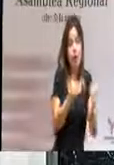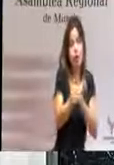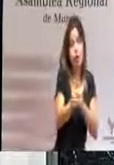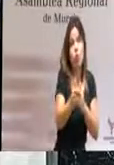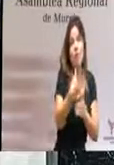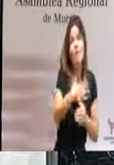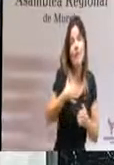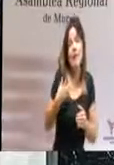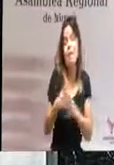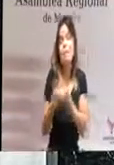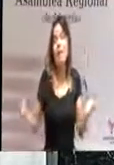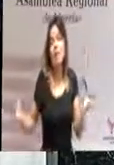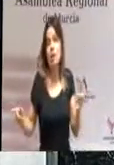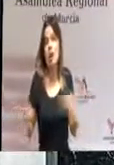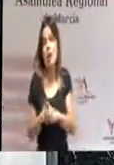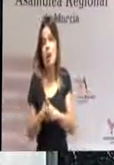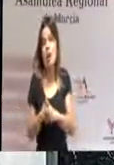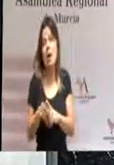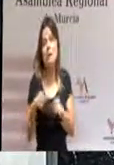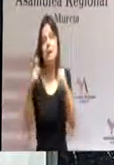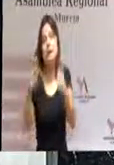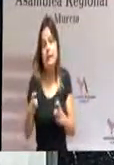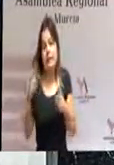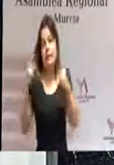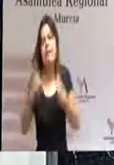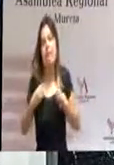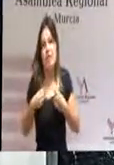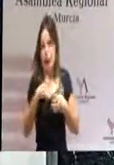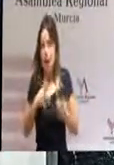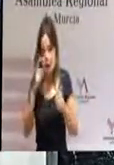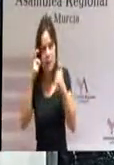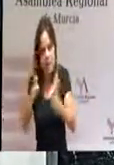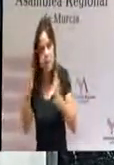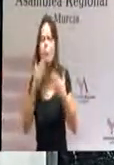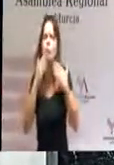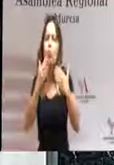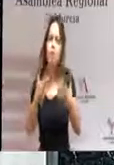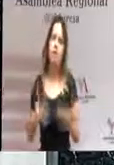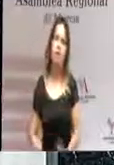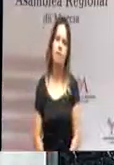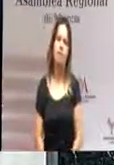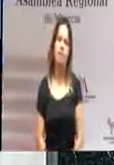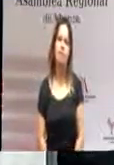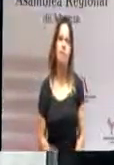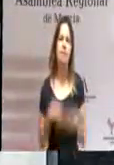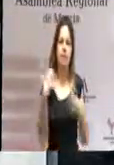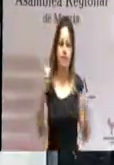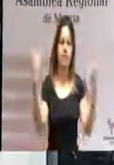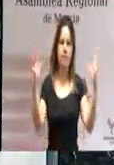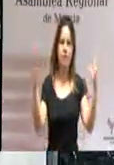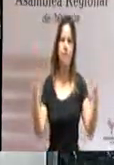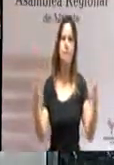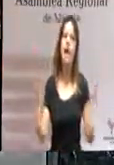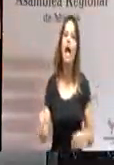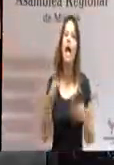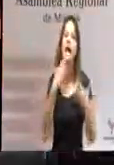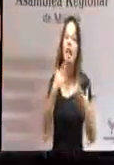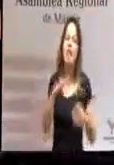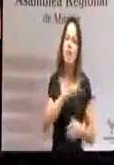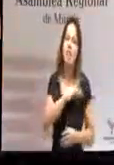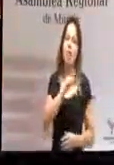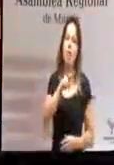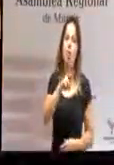una mayoría que a duras penas sobrevive a su presente. Muchísimas gracias. Muchas gracias, señor